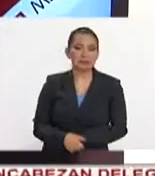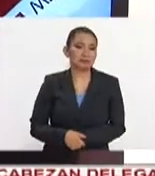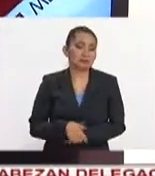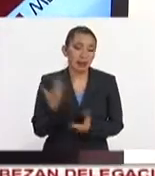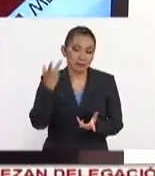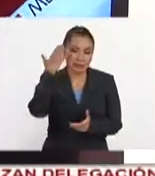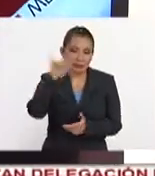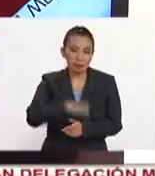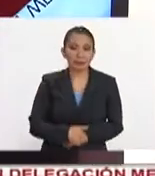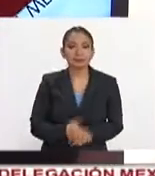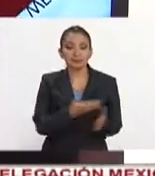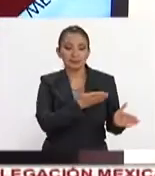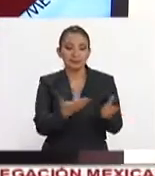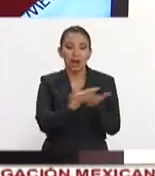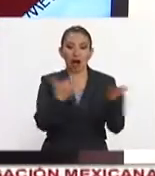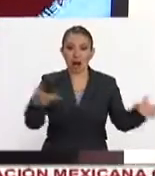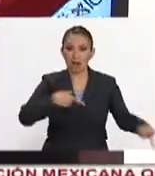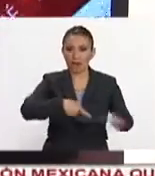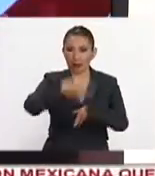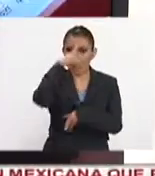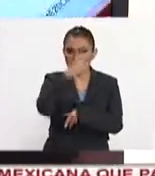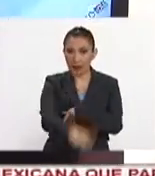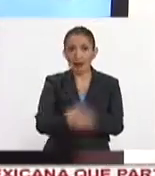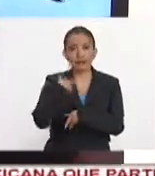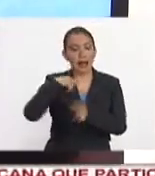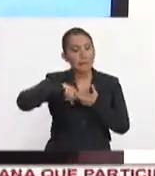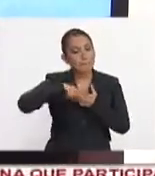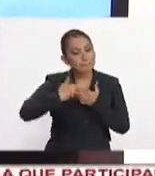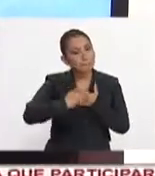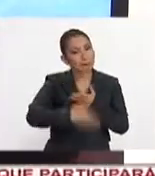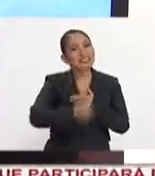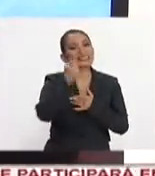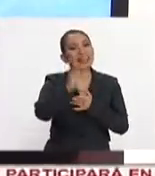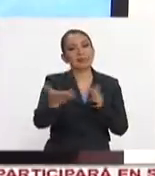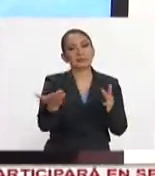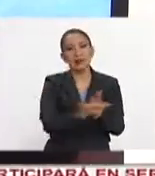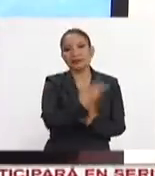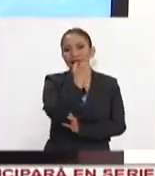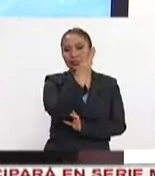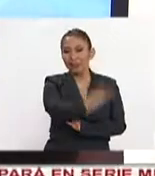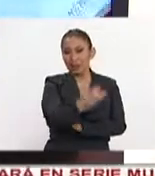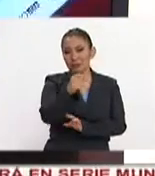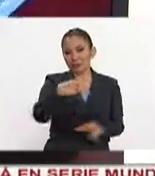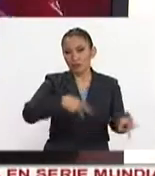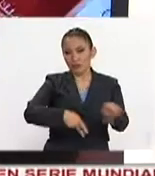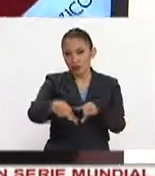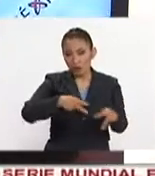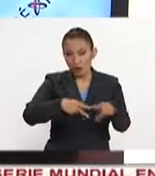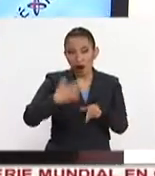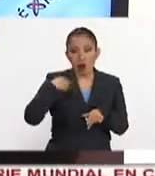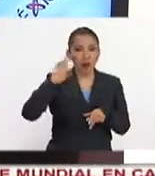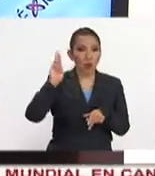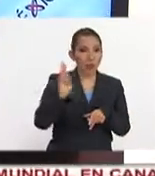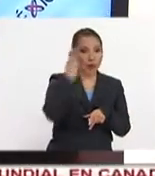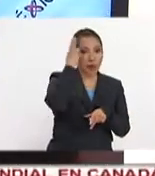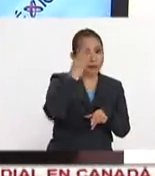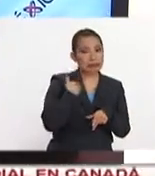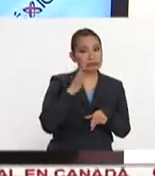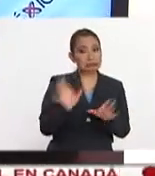pues ya lo saben. Ahora hablemos del fútbol mexicano, porque ya inicia lo que será la jornada 3 de este fútbol. Los Pumas